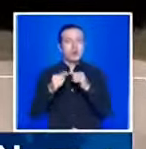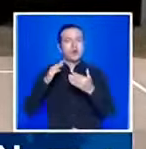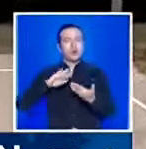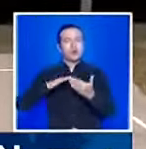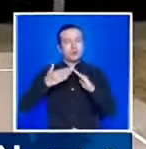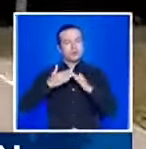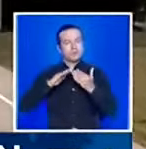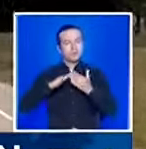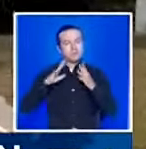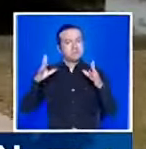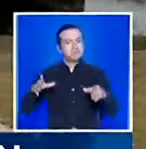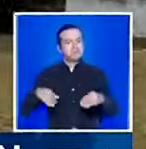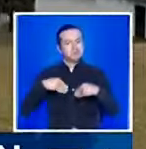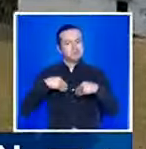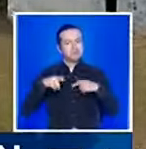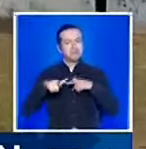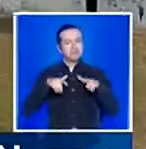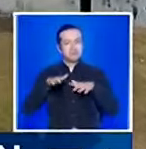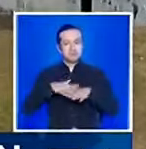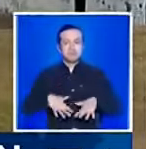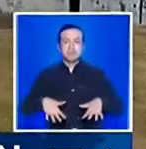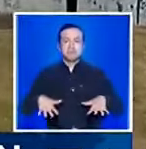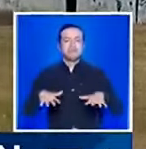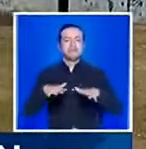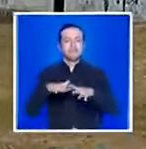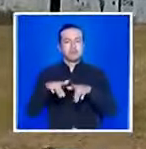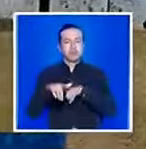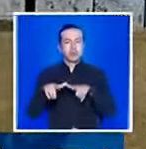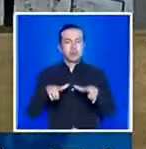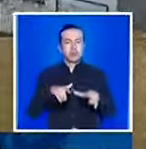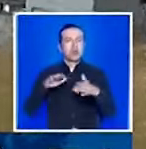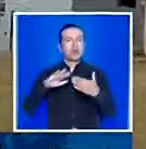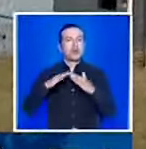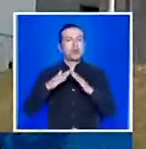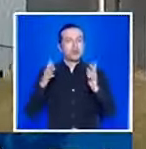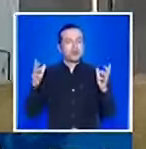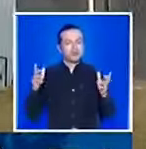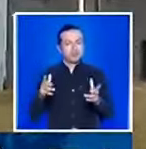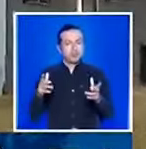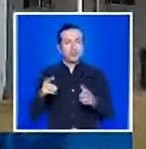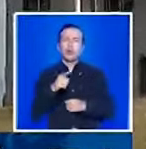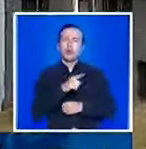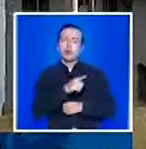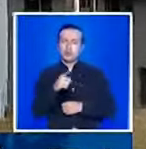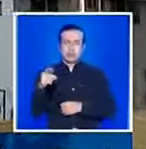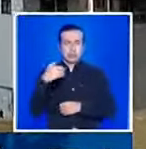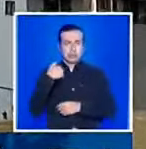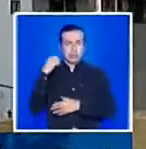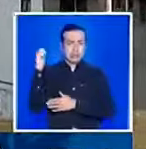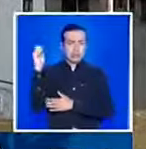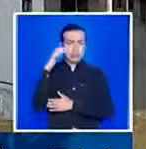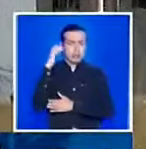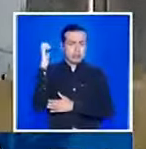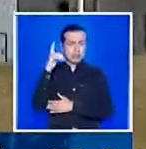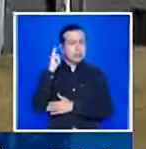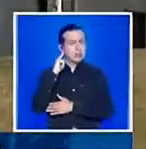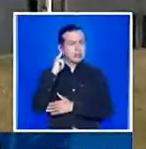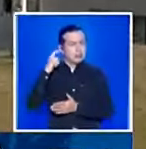ido apropiando prácticamente de este terreno comunitario. Ahora, vecino, ustedes tienen una alarma comunitaria, vamos a